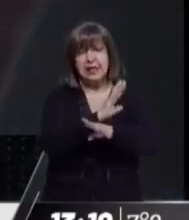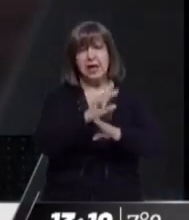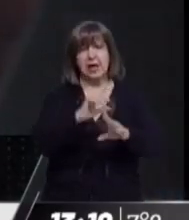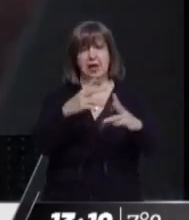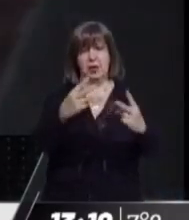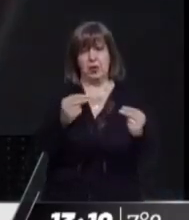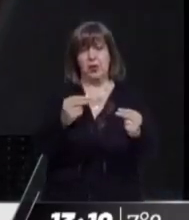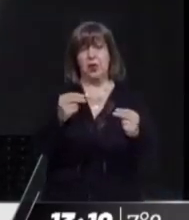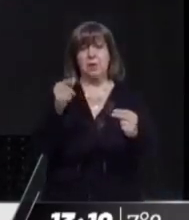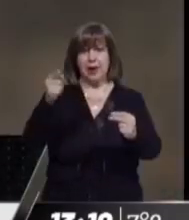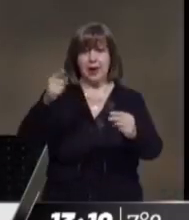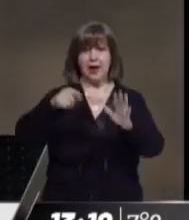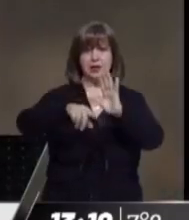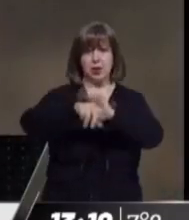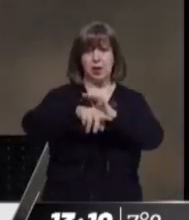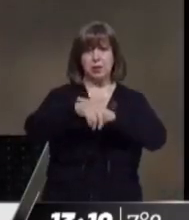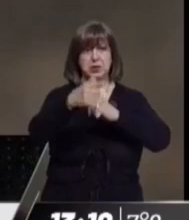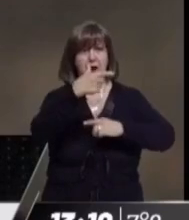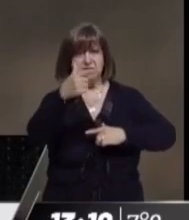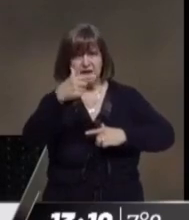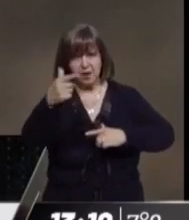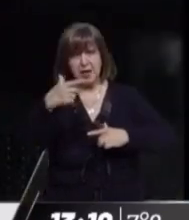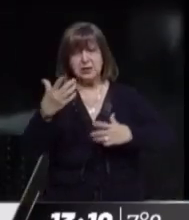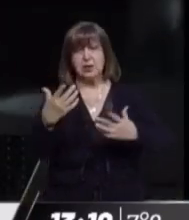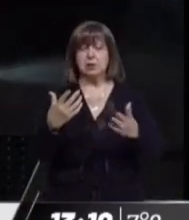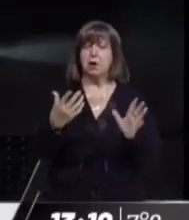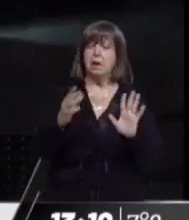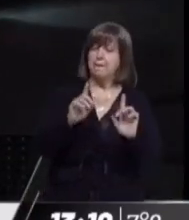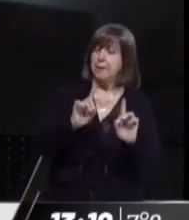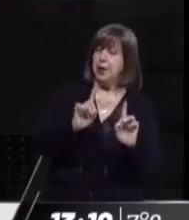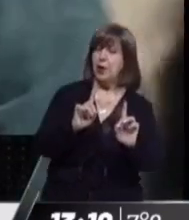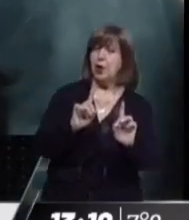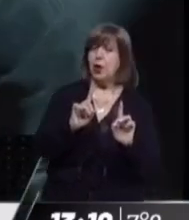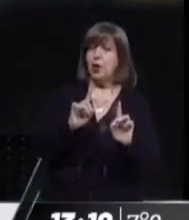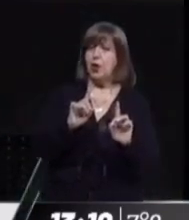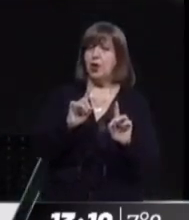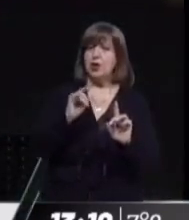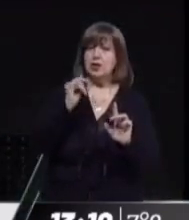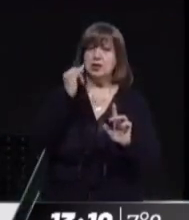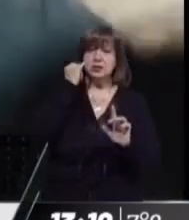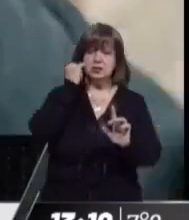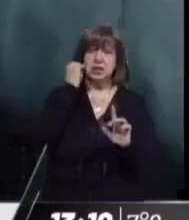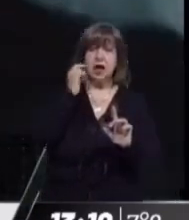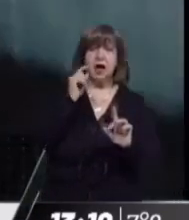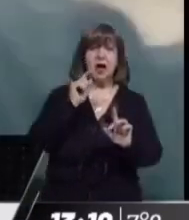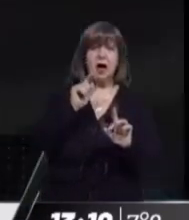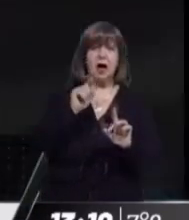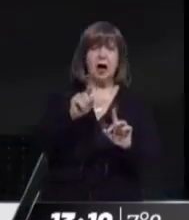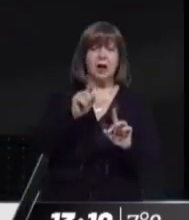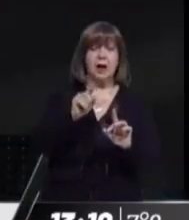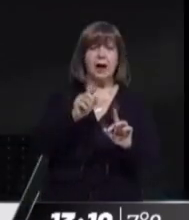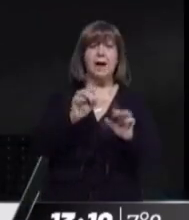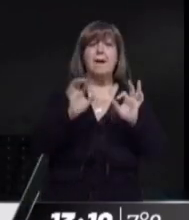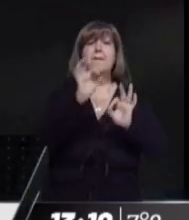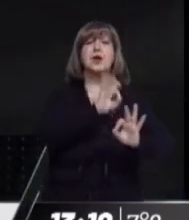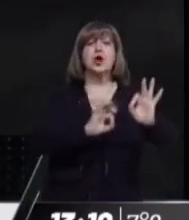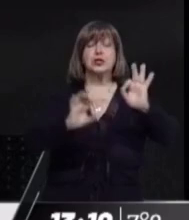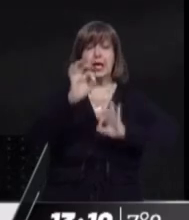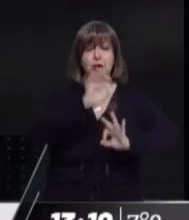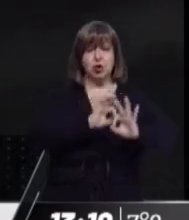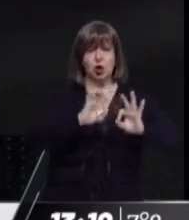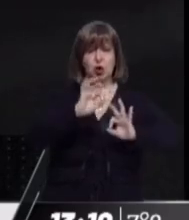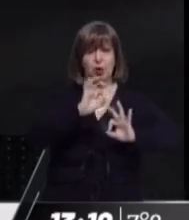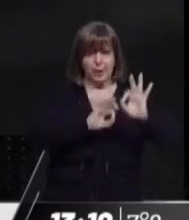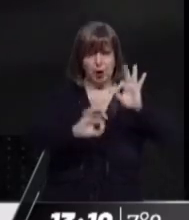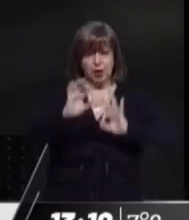ejemplo, entre otras artes. Pero esta película, casi a punto de ser abortada, un proyecto que no se iba a